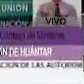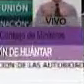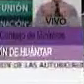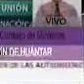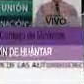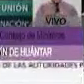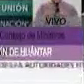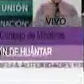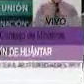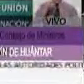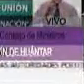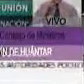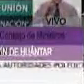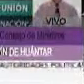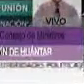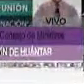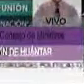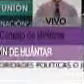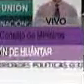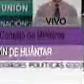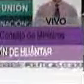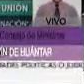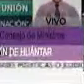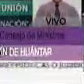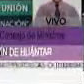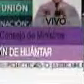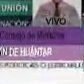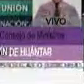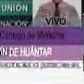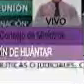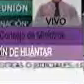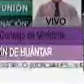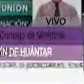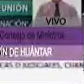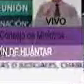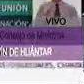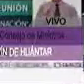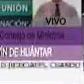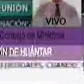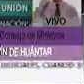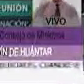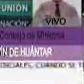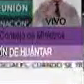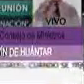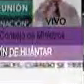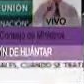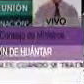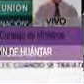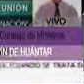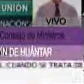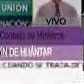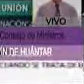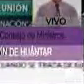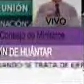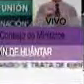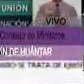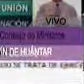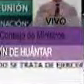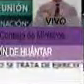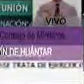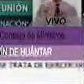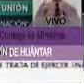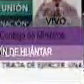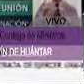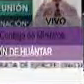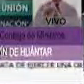que estamos haciendo en el país. Aquí solamente estamos pensando en el Perú y no en otra